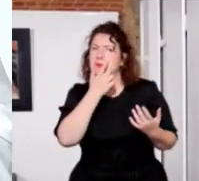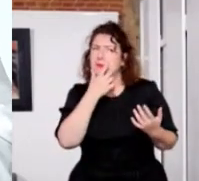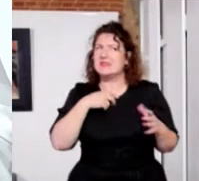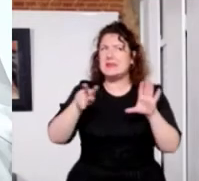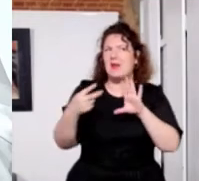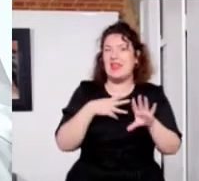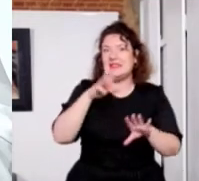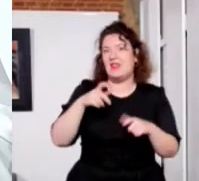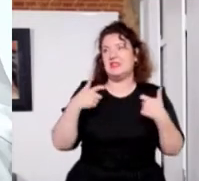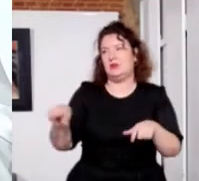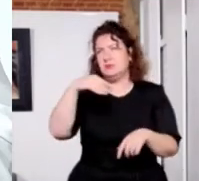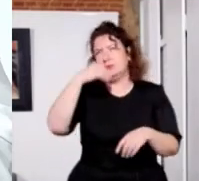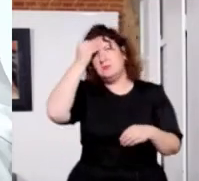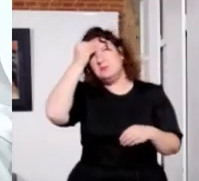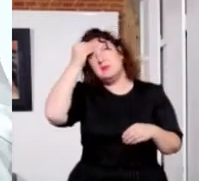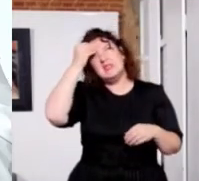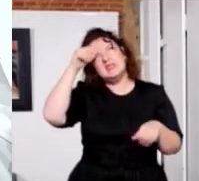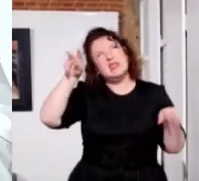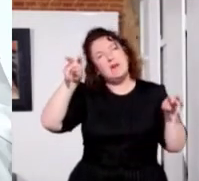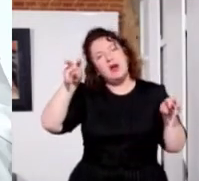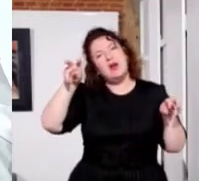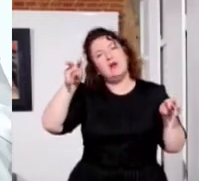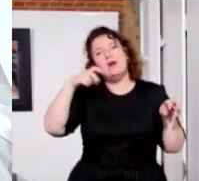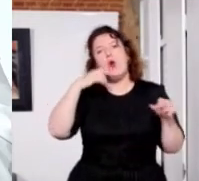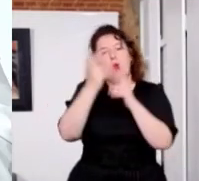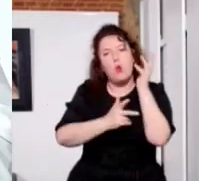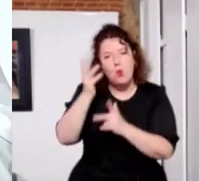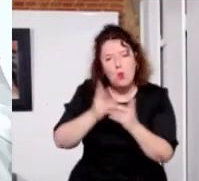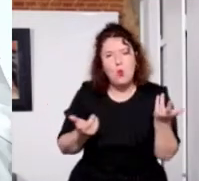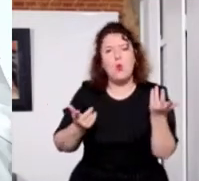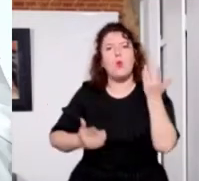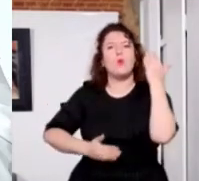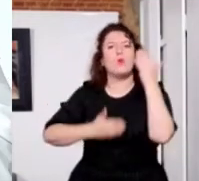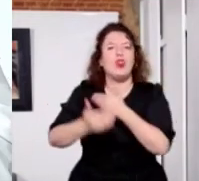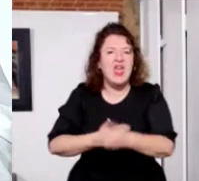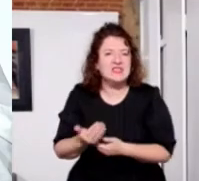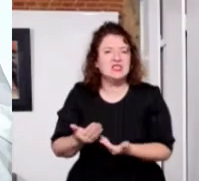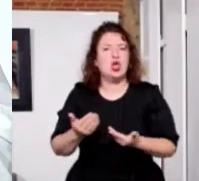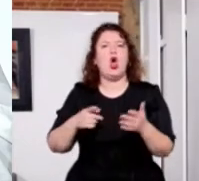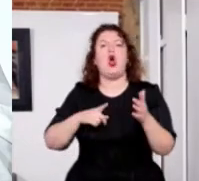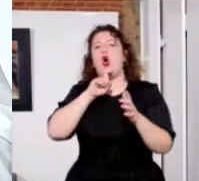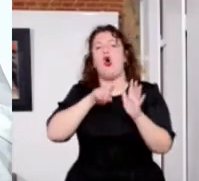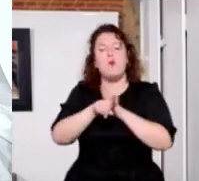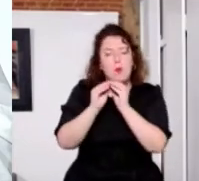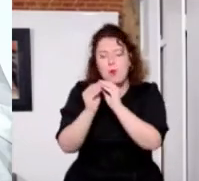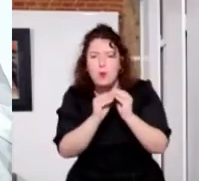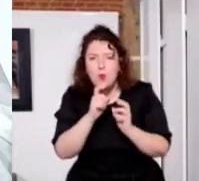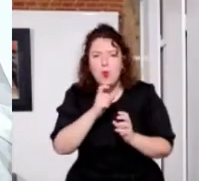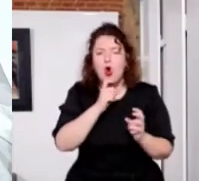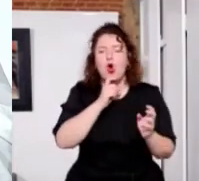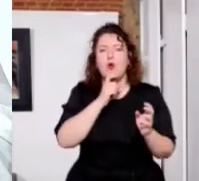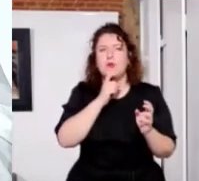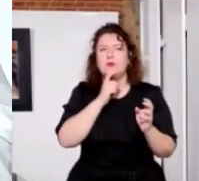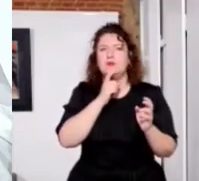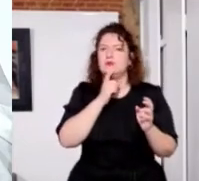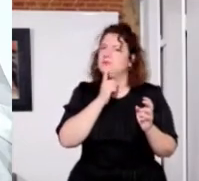en el tercer sector, ¿a qué os lleva? Cuentas, procesos, procedimientos. Y yo